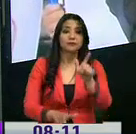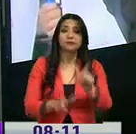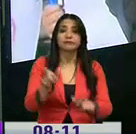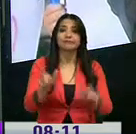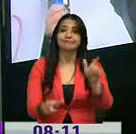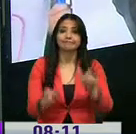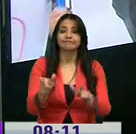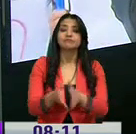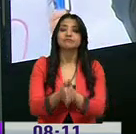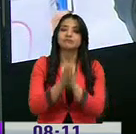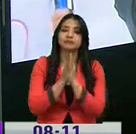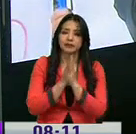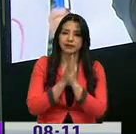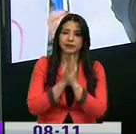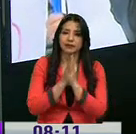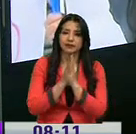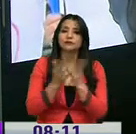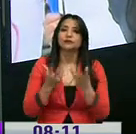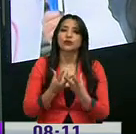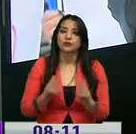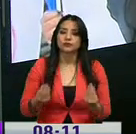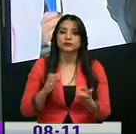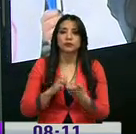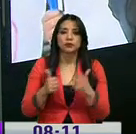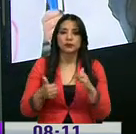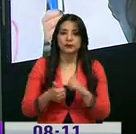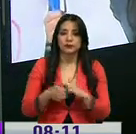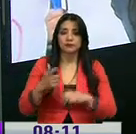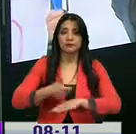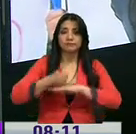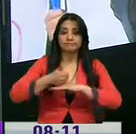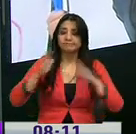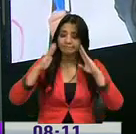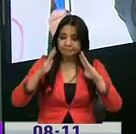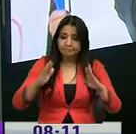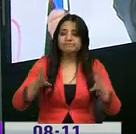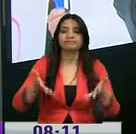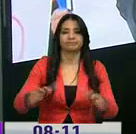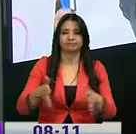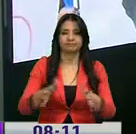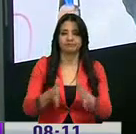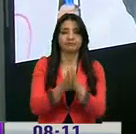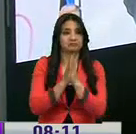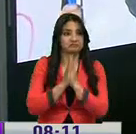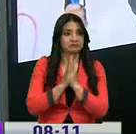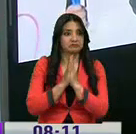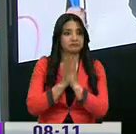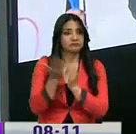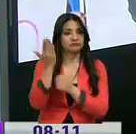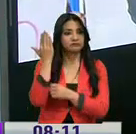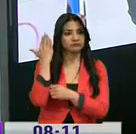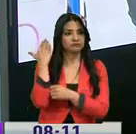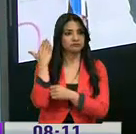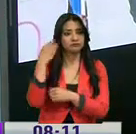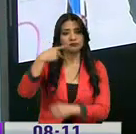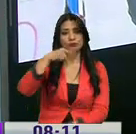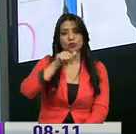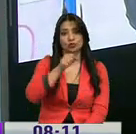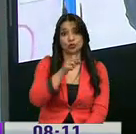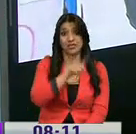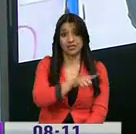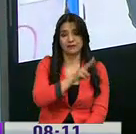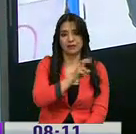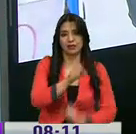vecinos tienen problemas. Hay falta de atención por parte de las autoridades. Ellos nos dicen que desde hace tiempo siquiera, 20